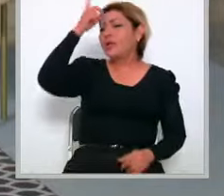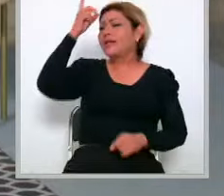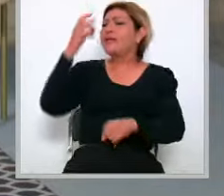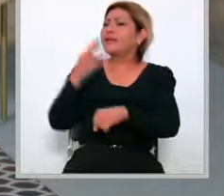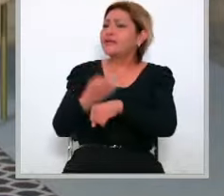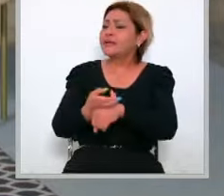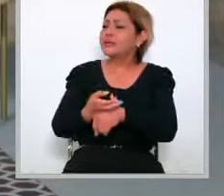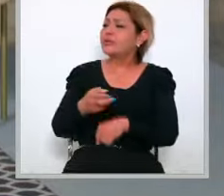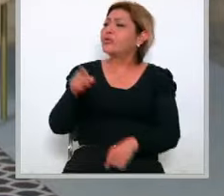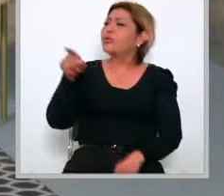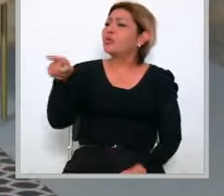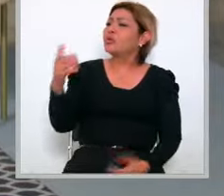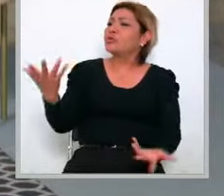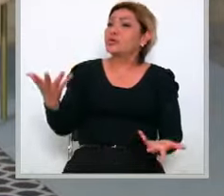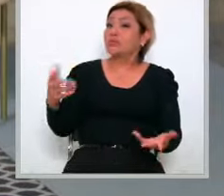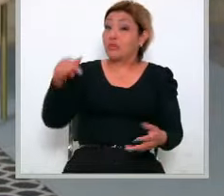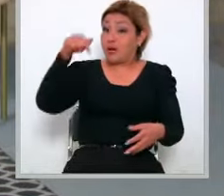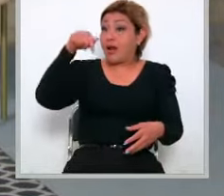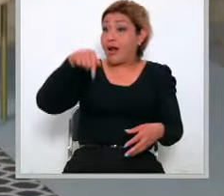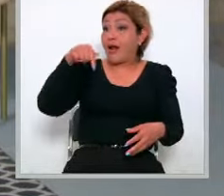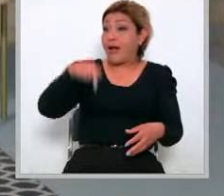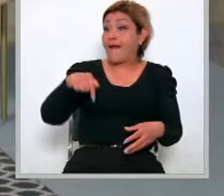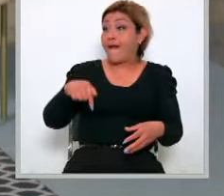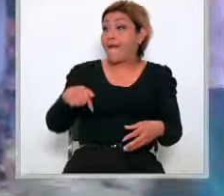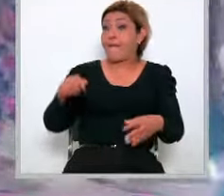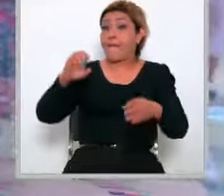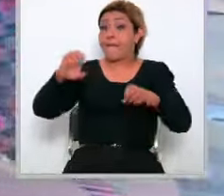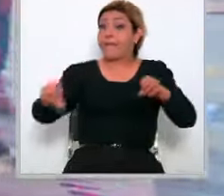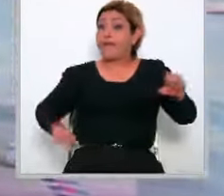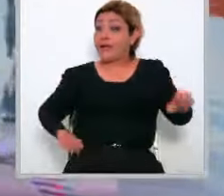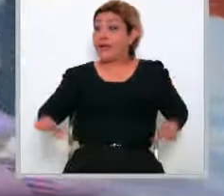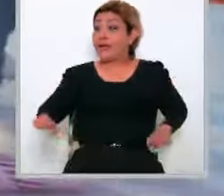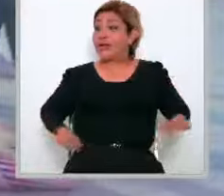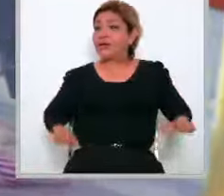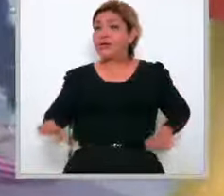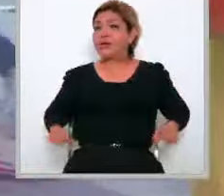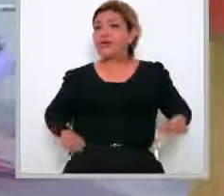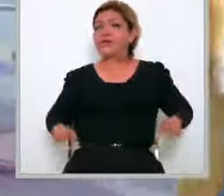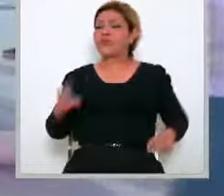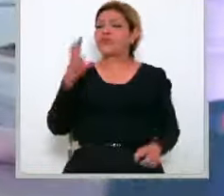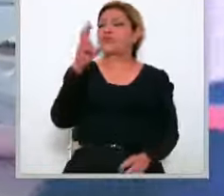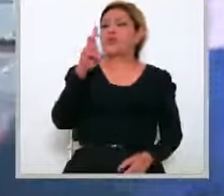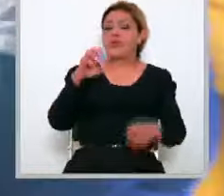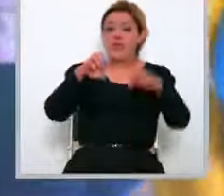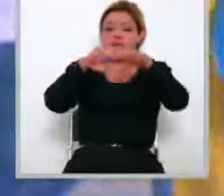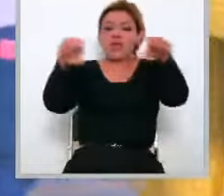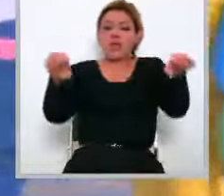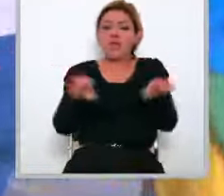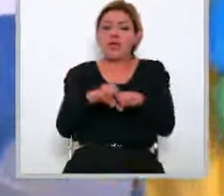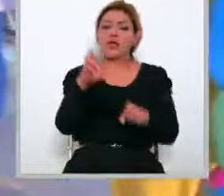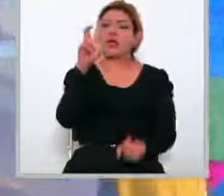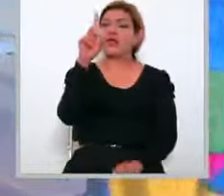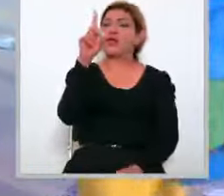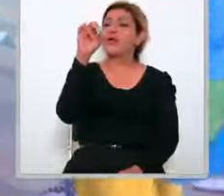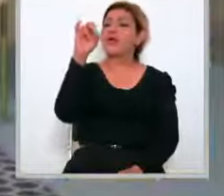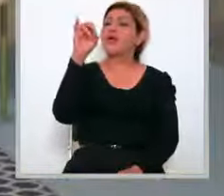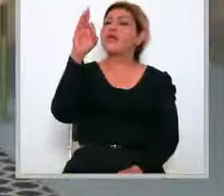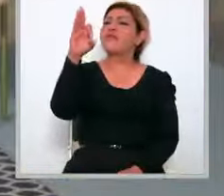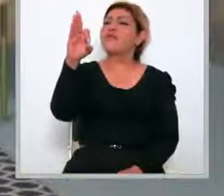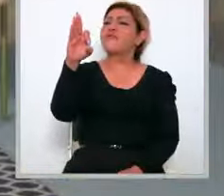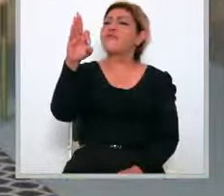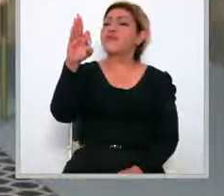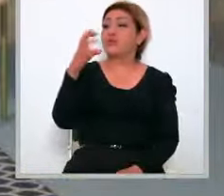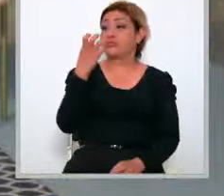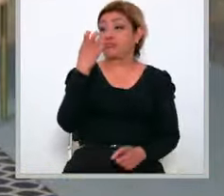entendemos que es un trabajo coordinado y que de alguna otra forma es obviamente uno de los objetivos principales que tiene el DIF. ¿Cuál es la política que orienta al sistema